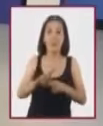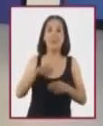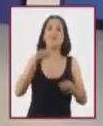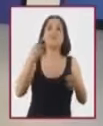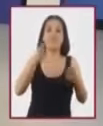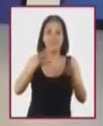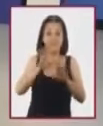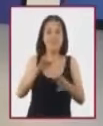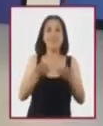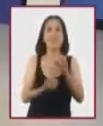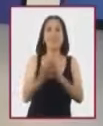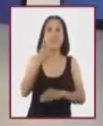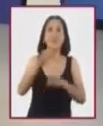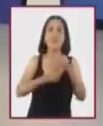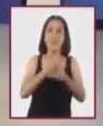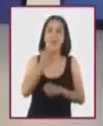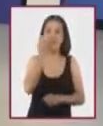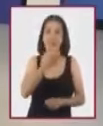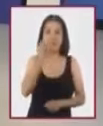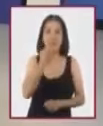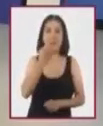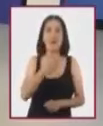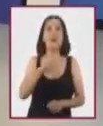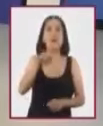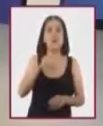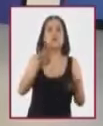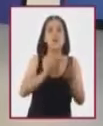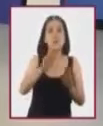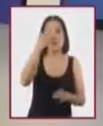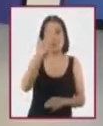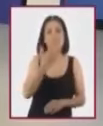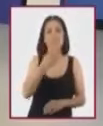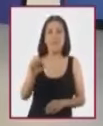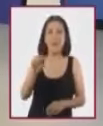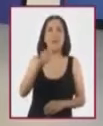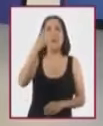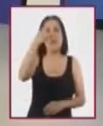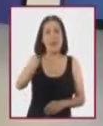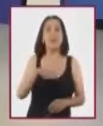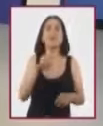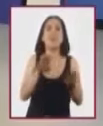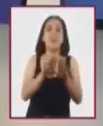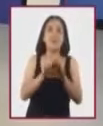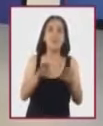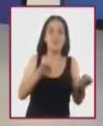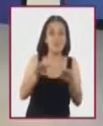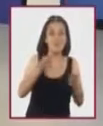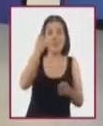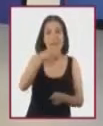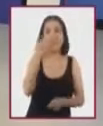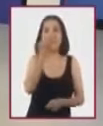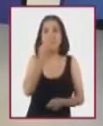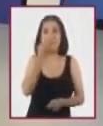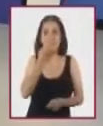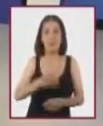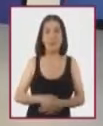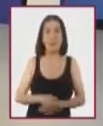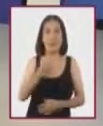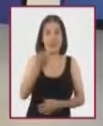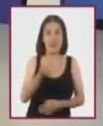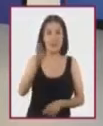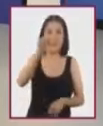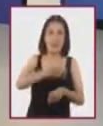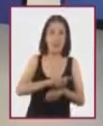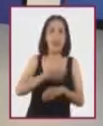ciclo escolar. Recuerden que esta estrategia es un modelo híbrido con recursos de la educación a distancia. En esta